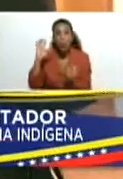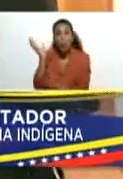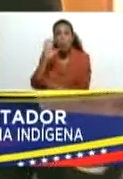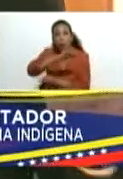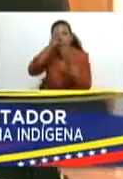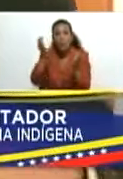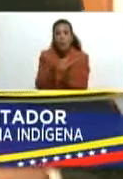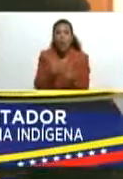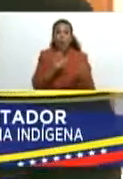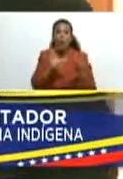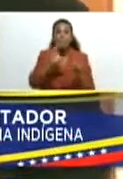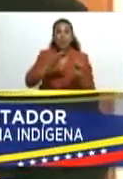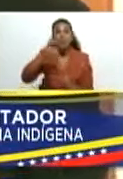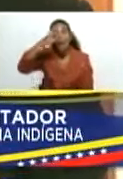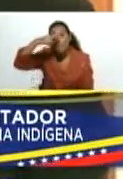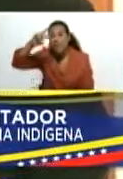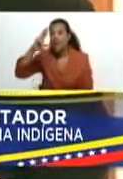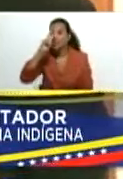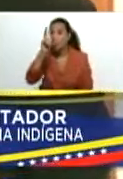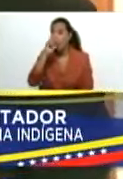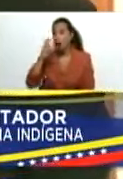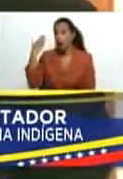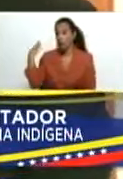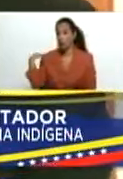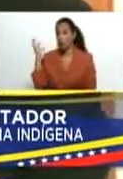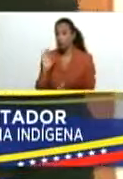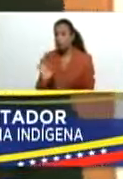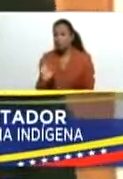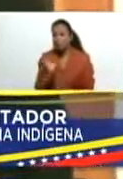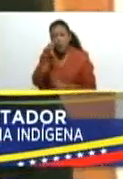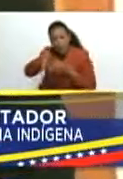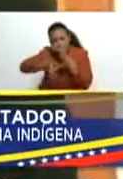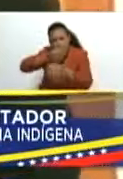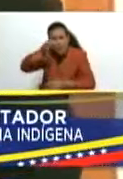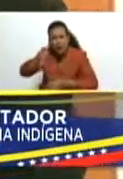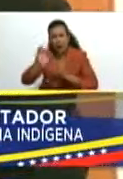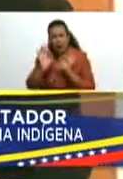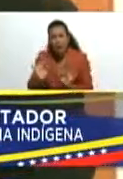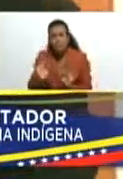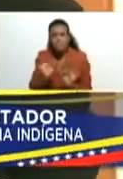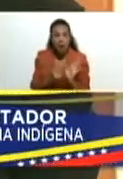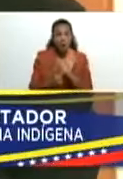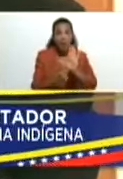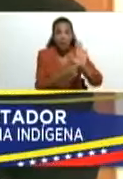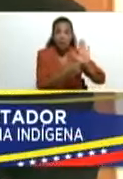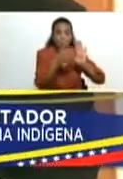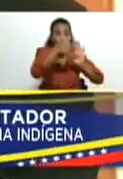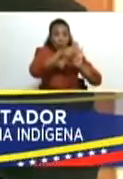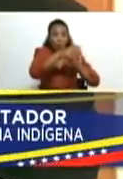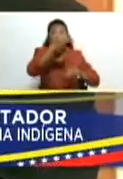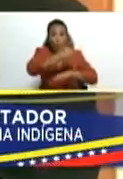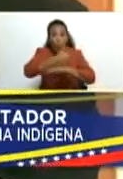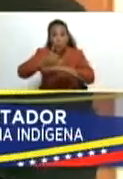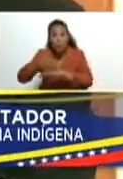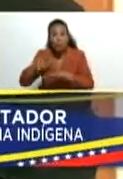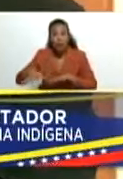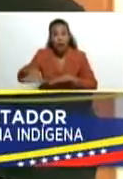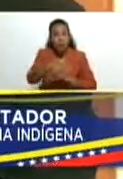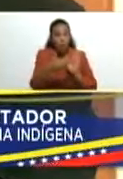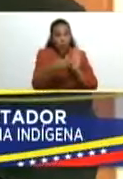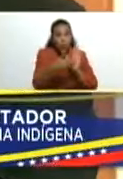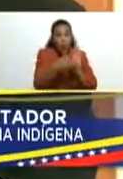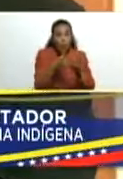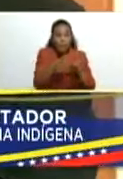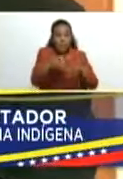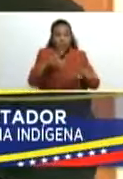Mundial de Políticas Culturales en México hace 2 años. Yo les decía, y ahí está la representación, digamos, de